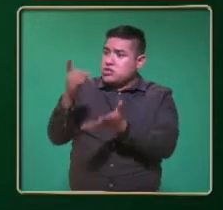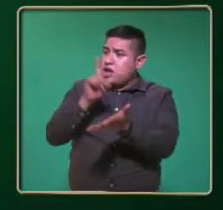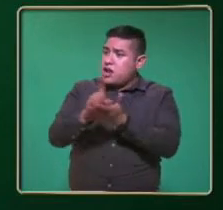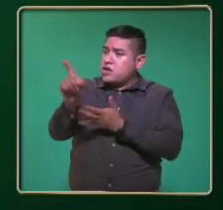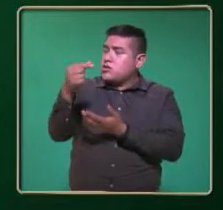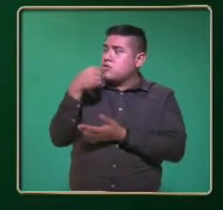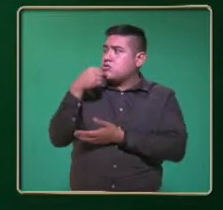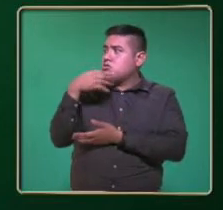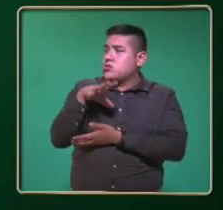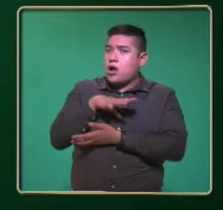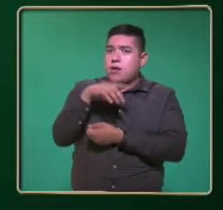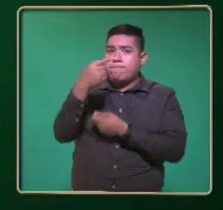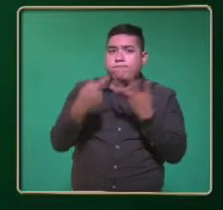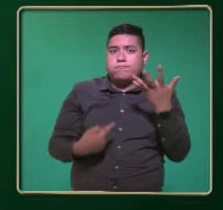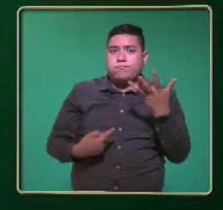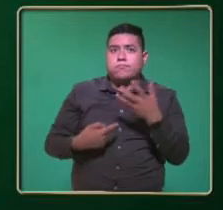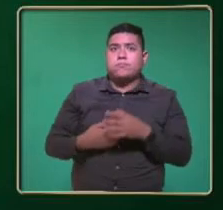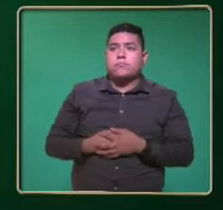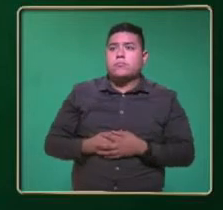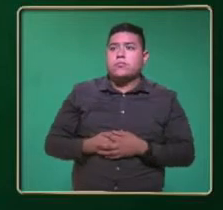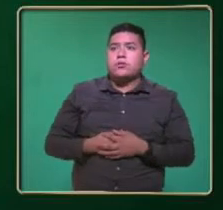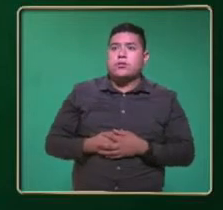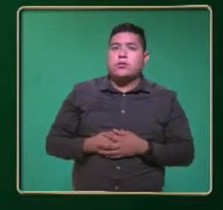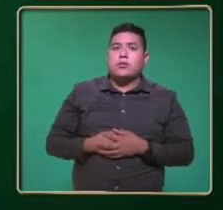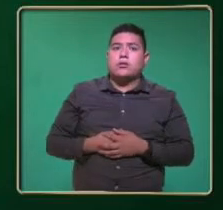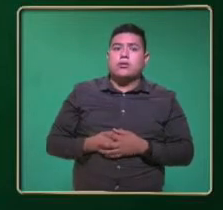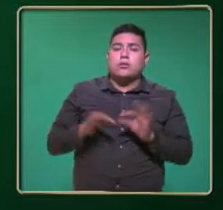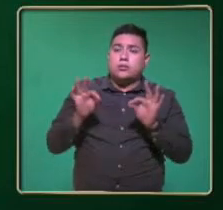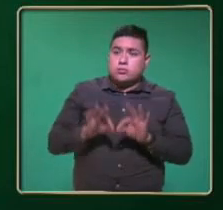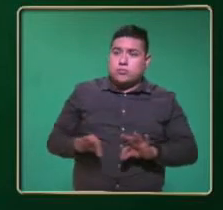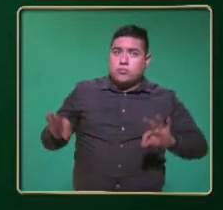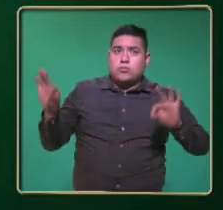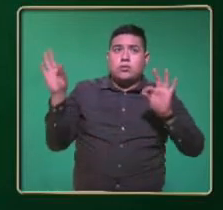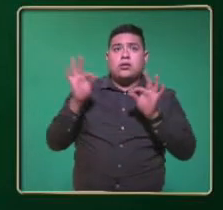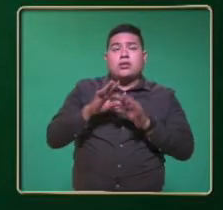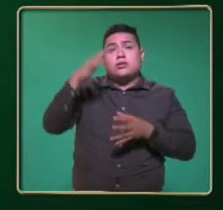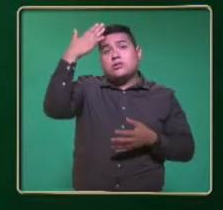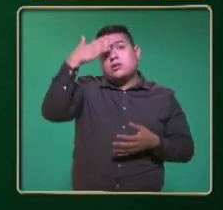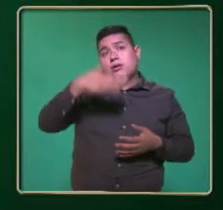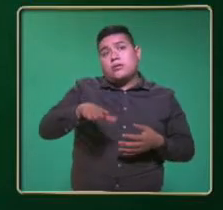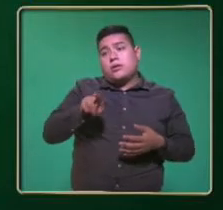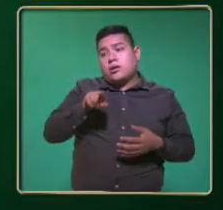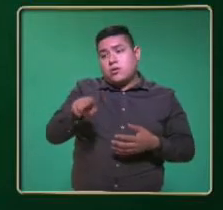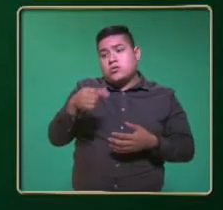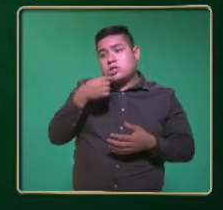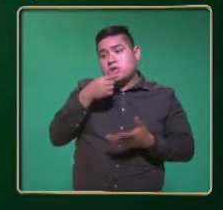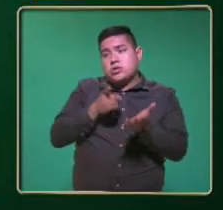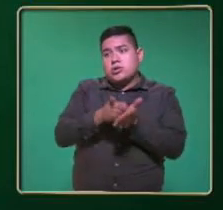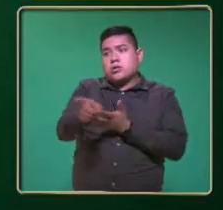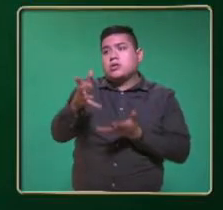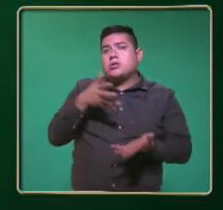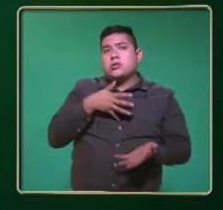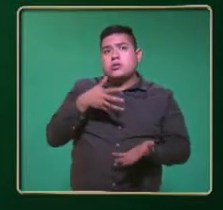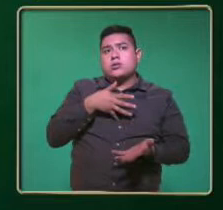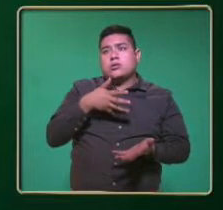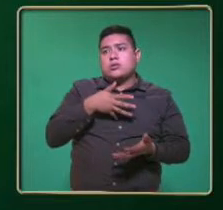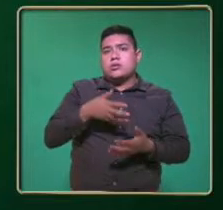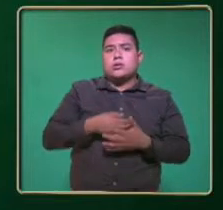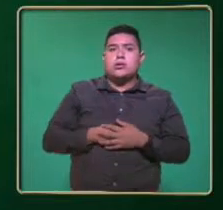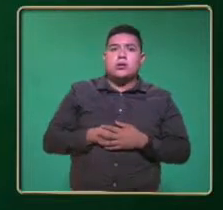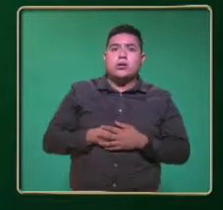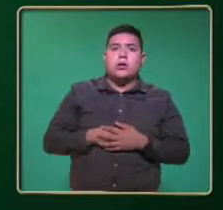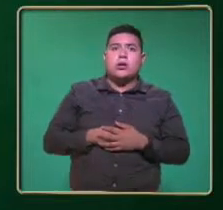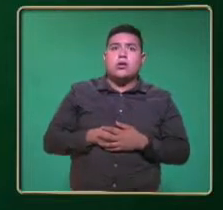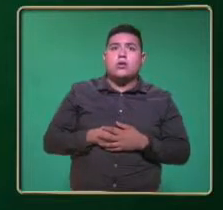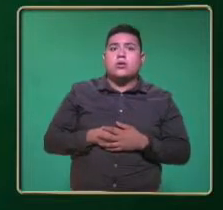niños. Es importante que nosotros sepamos qué derechos tienen los niños, en particular los chicos